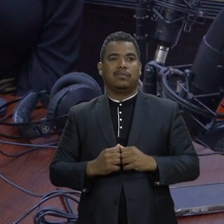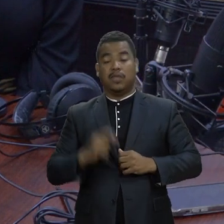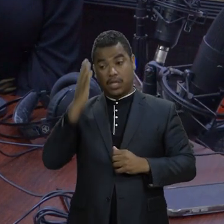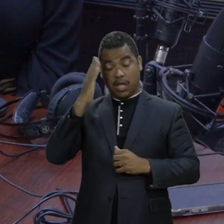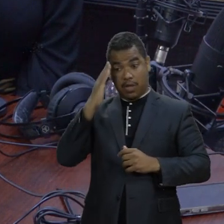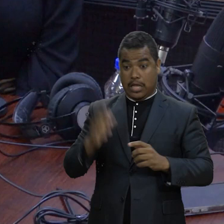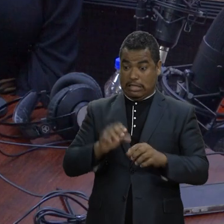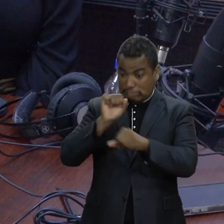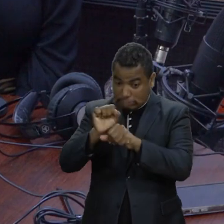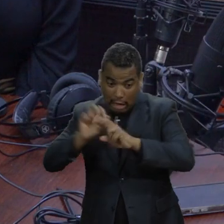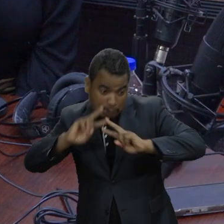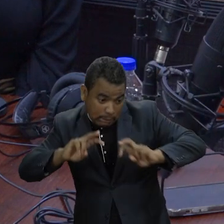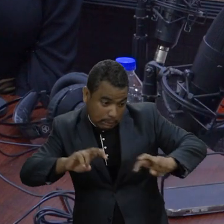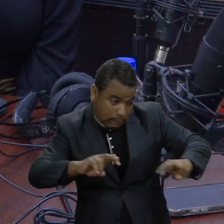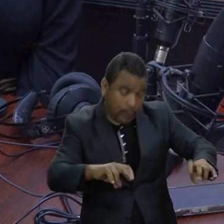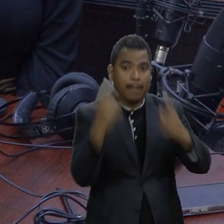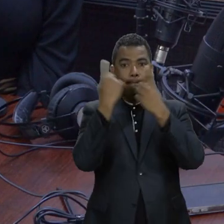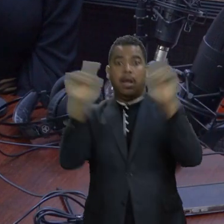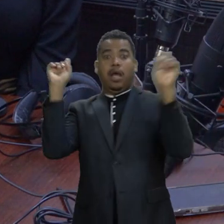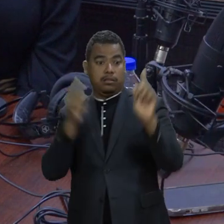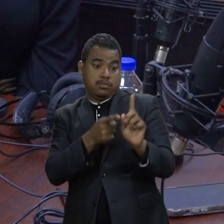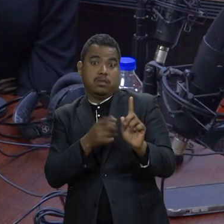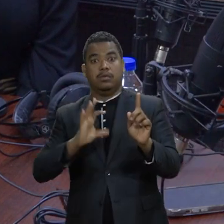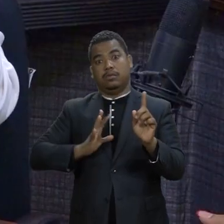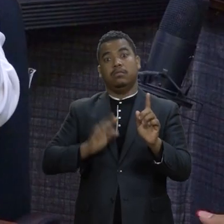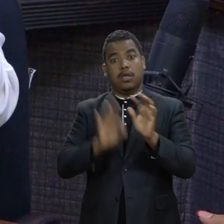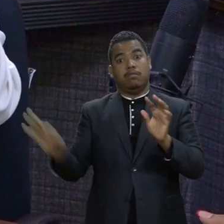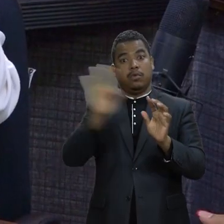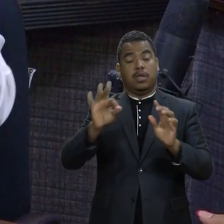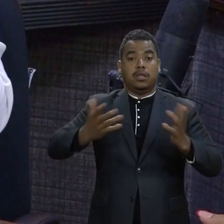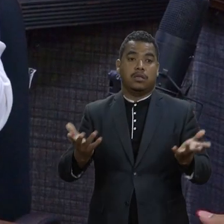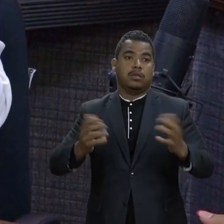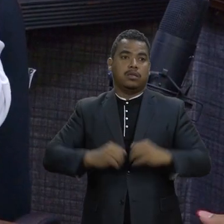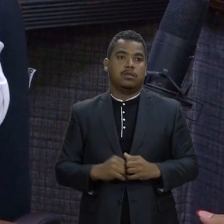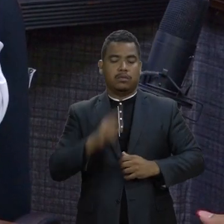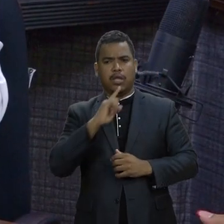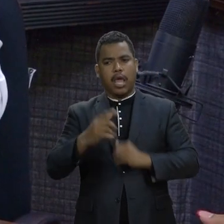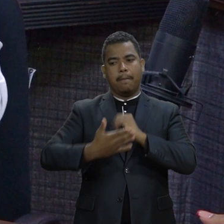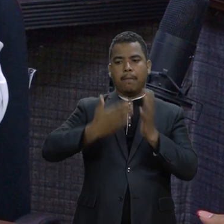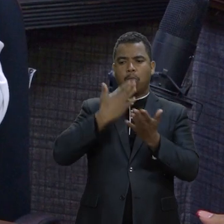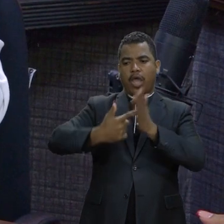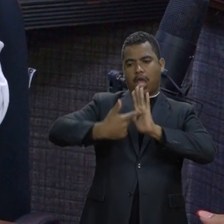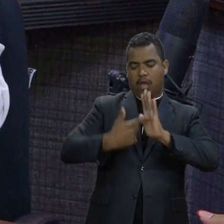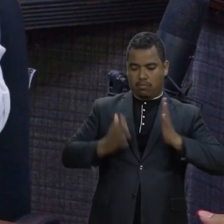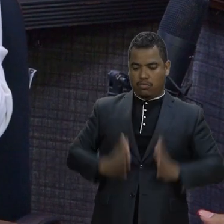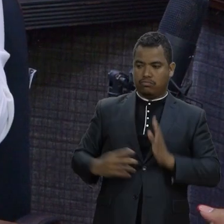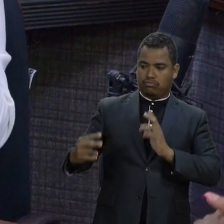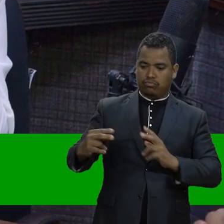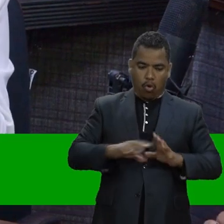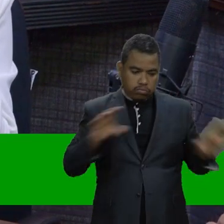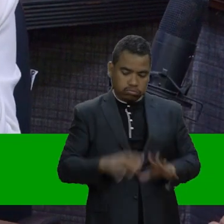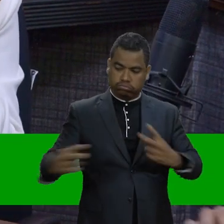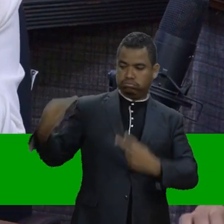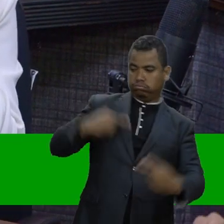con su familia? O sea, ¿le ha causado temor? O está... ¿Algún momentito? No siempre, porque después de todo